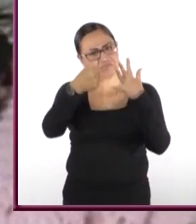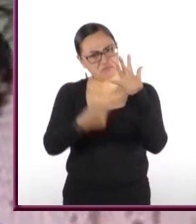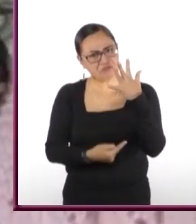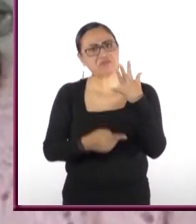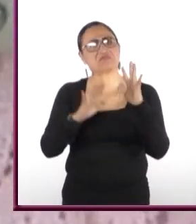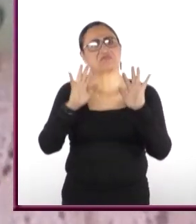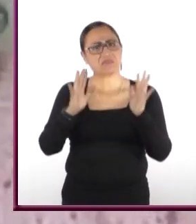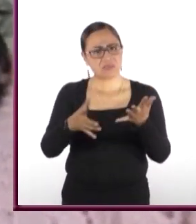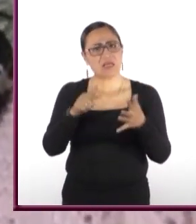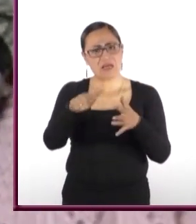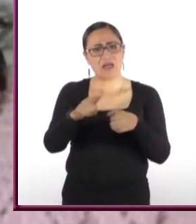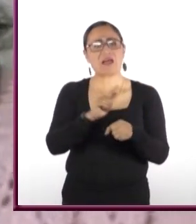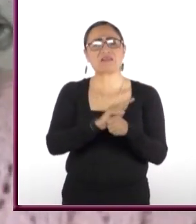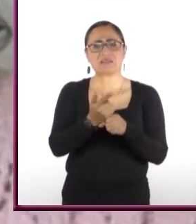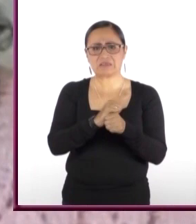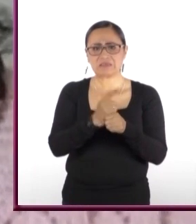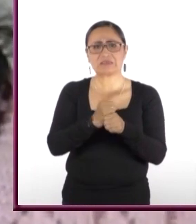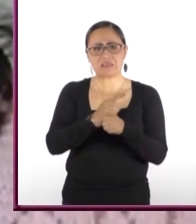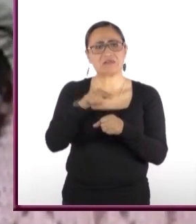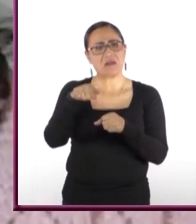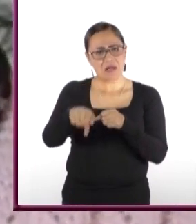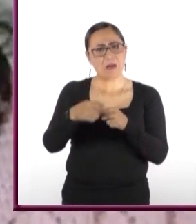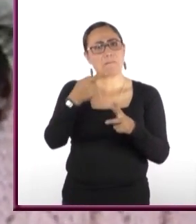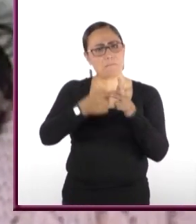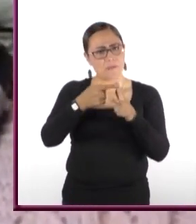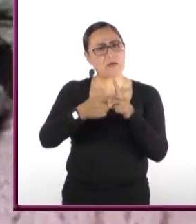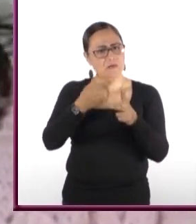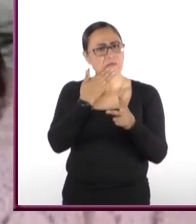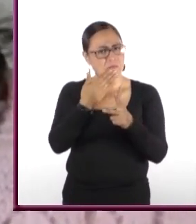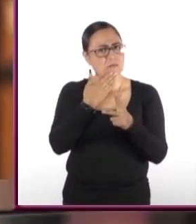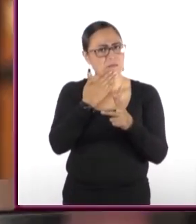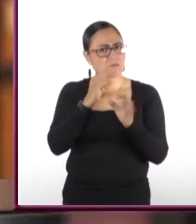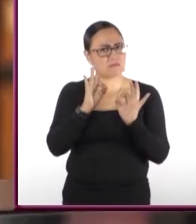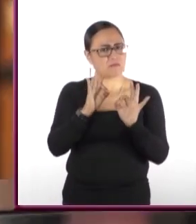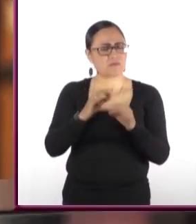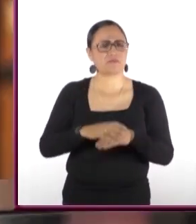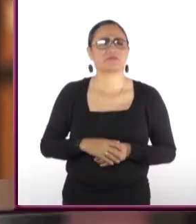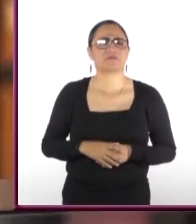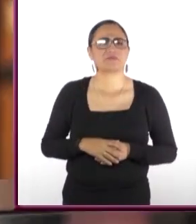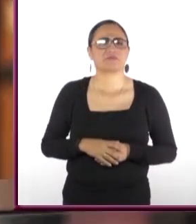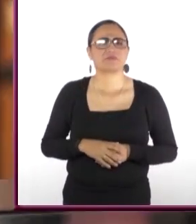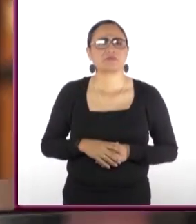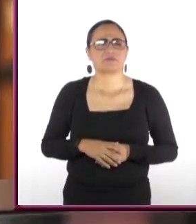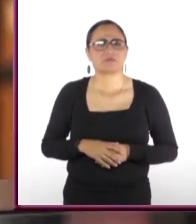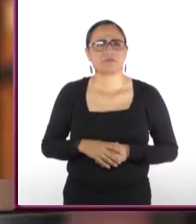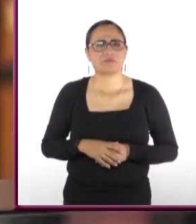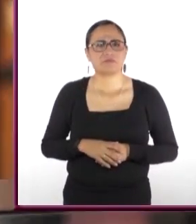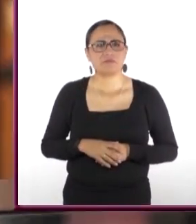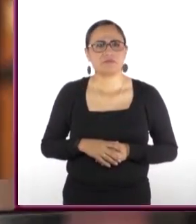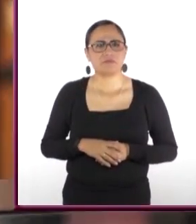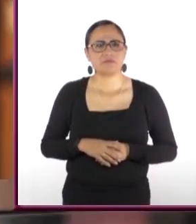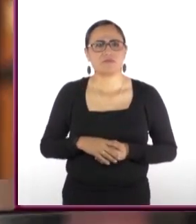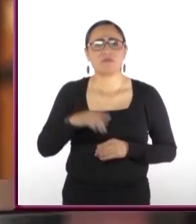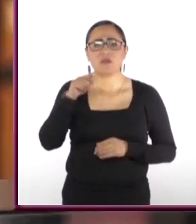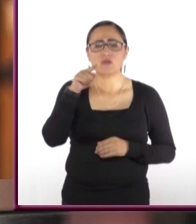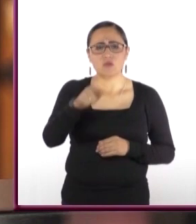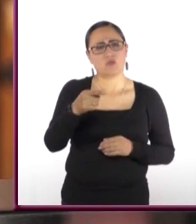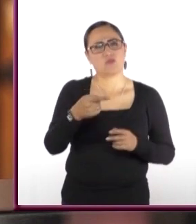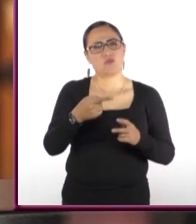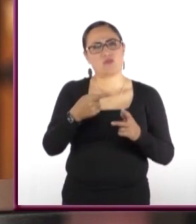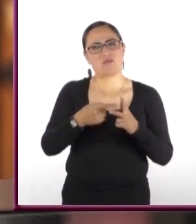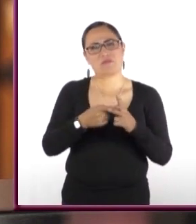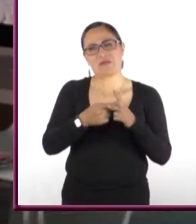ya una licenciatura en matemáticas buena. ¿Qué es lo mejor que te ha dejado haber